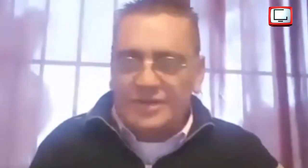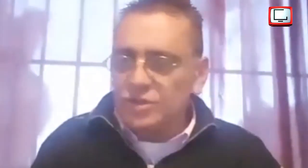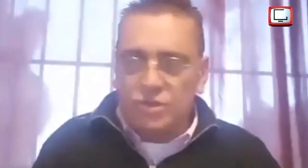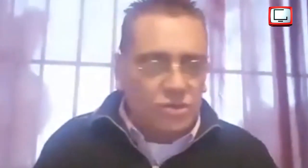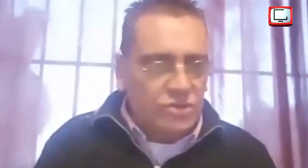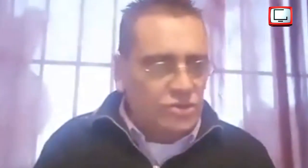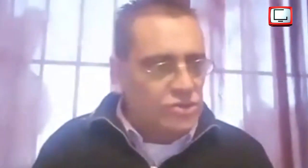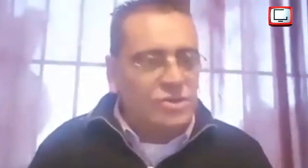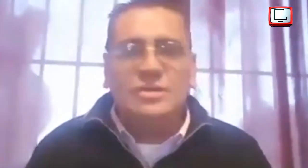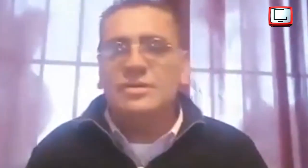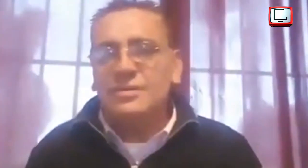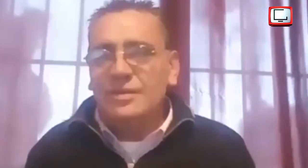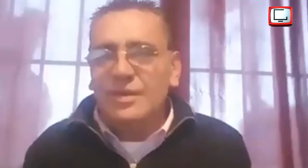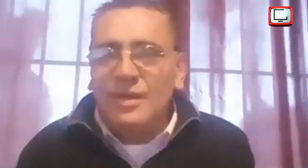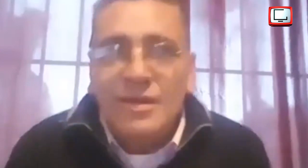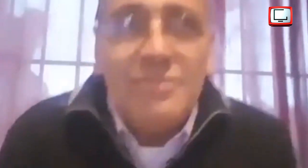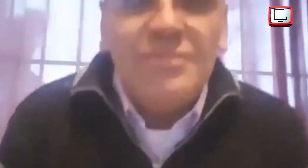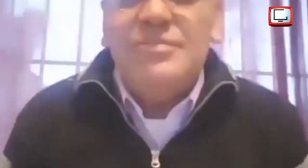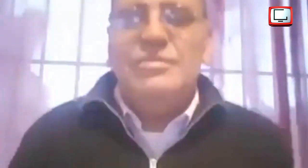Muy buenas tardes a todos.